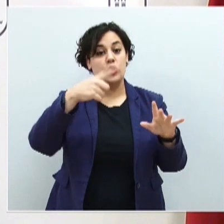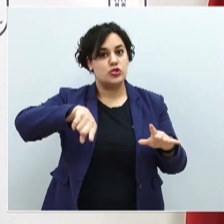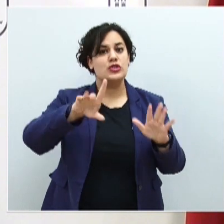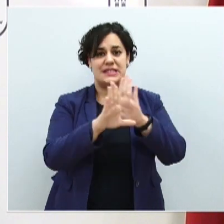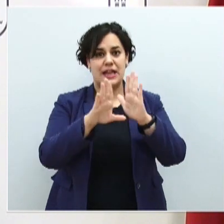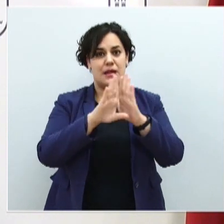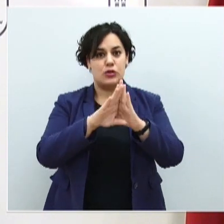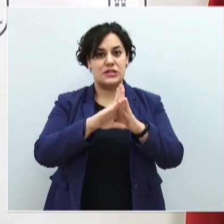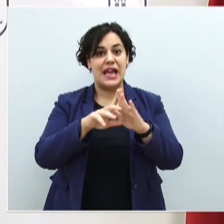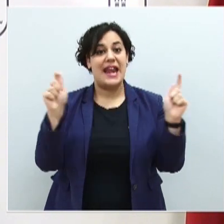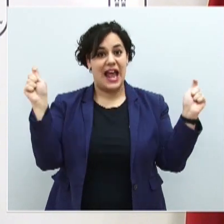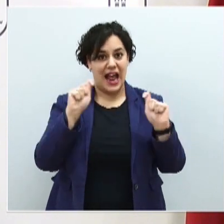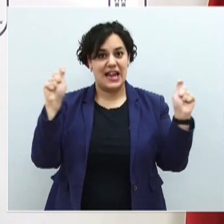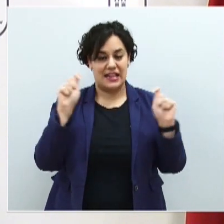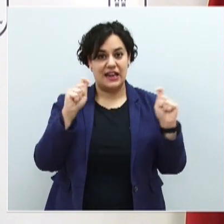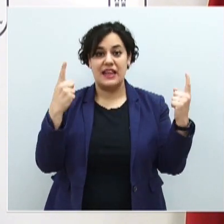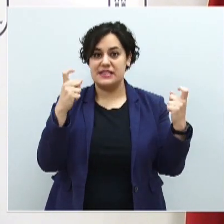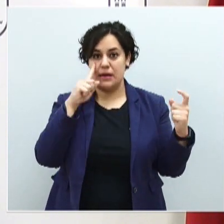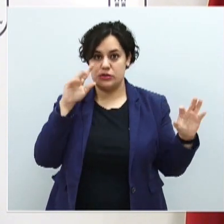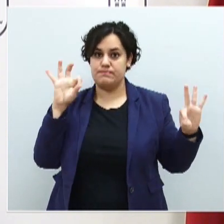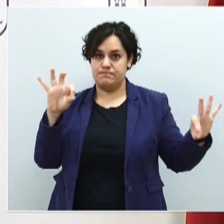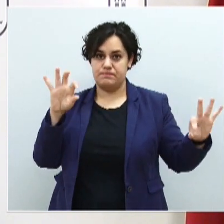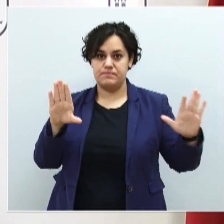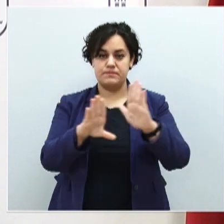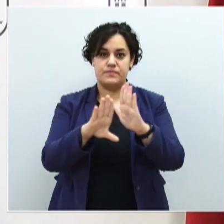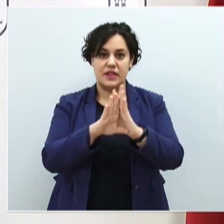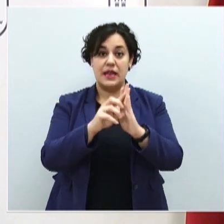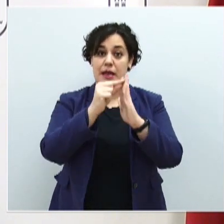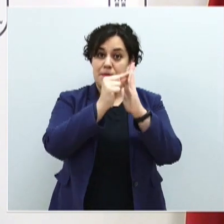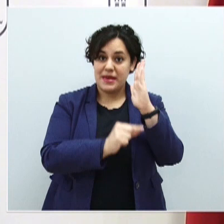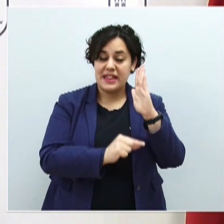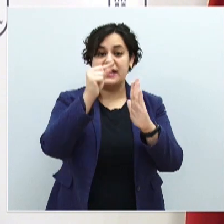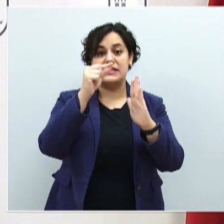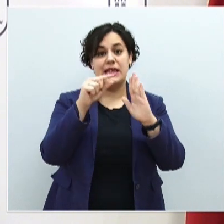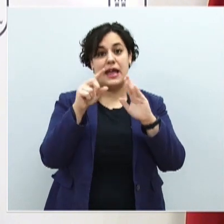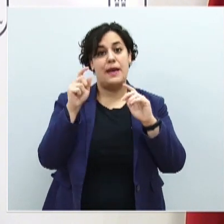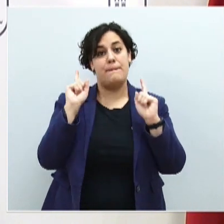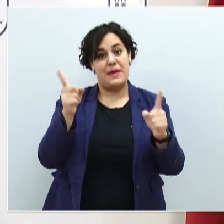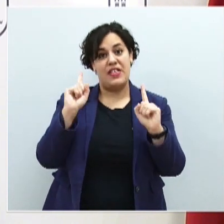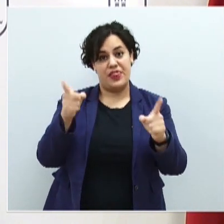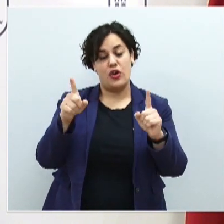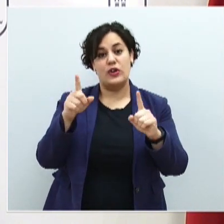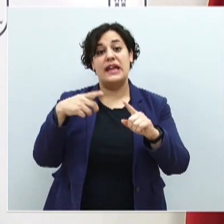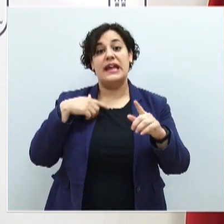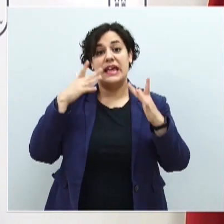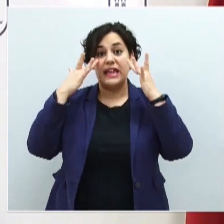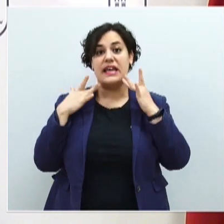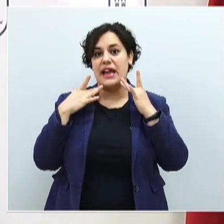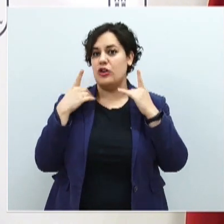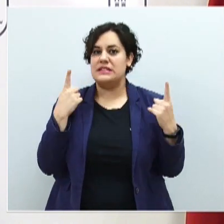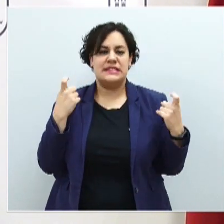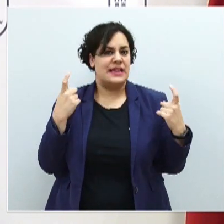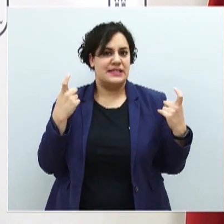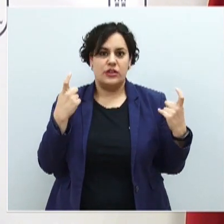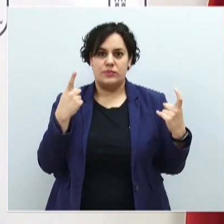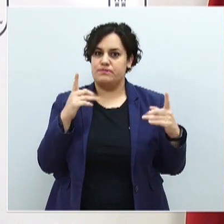alerta y toda precaución aquí es poca. El seguimiento de las medidas de prevención e higiene es crucial para que podamos seguir avanzando. Y